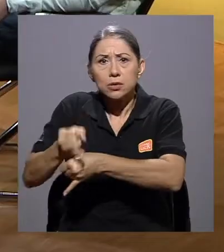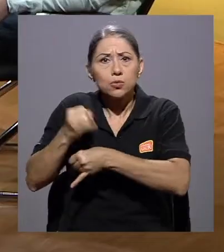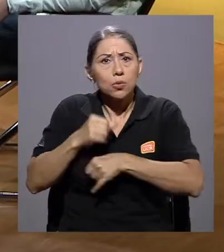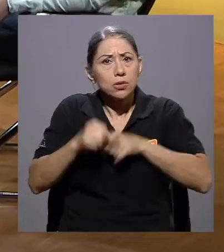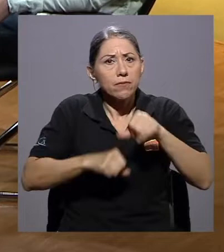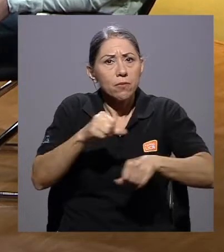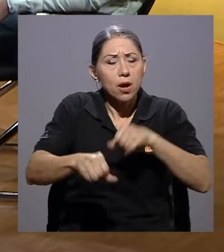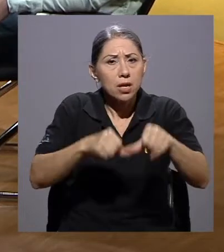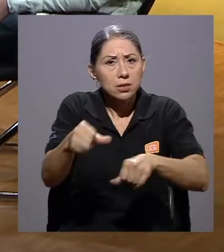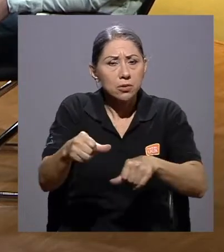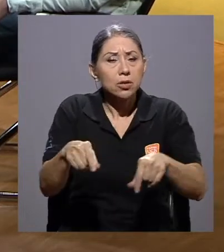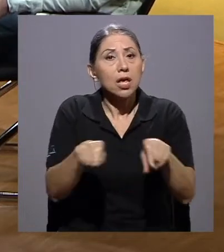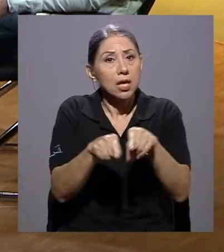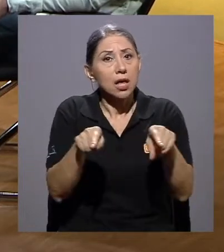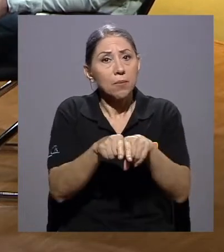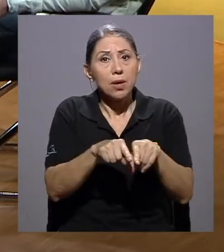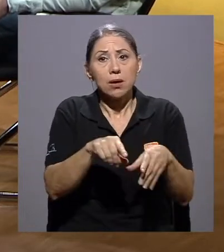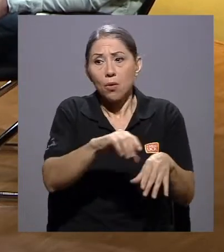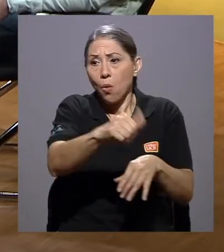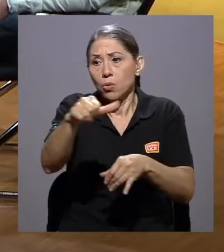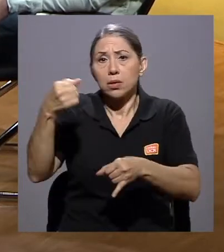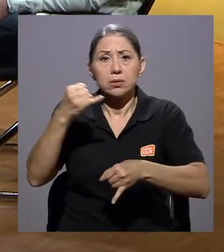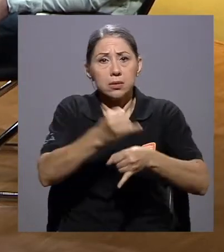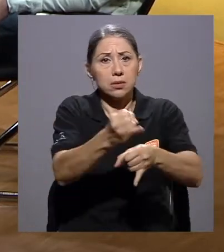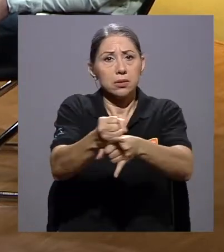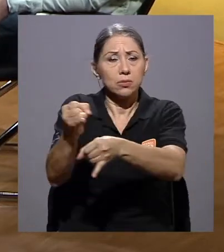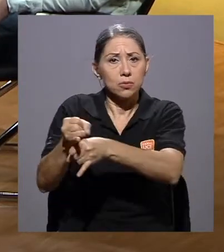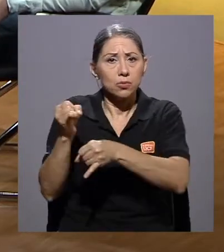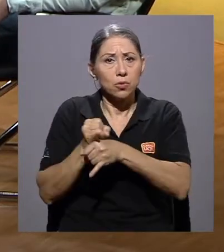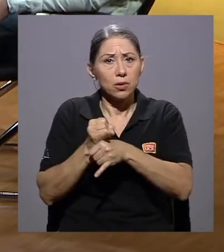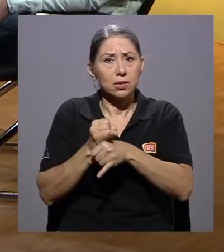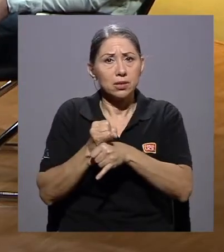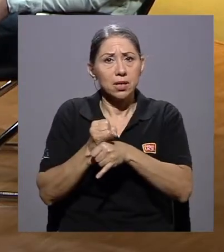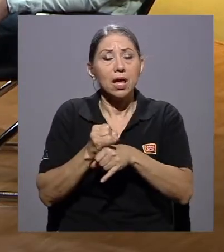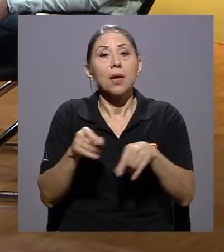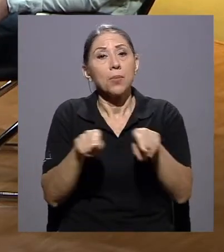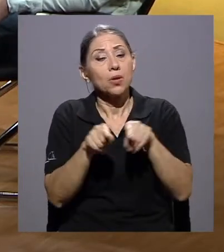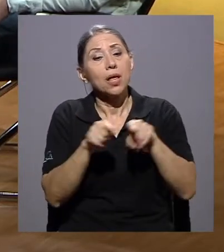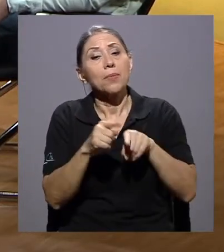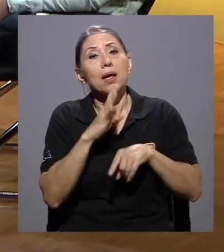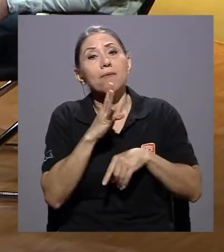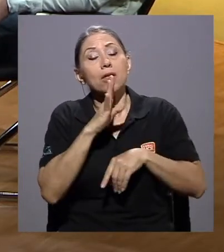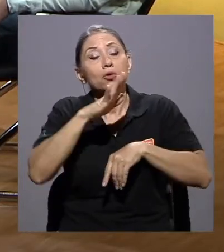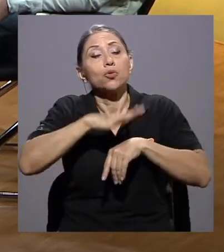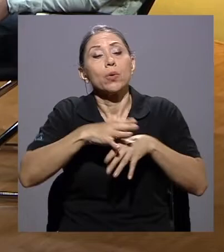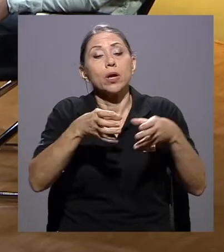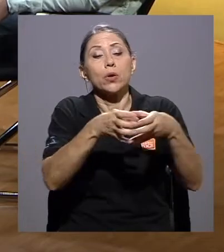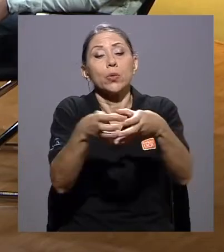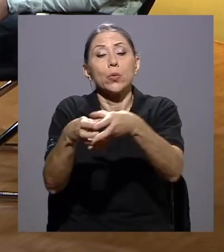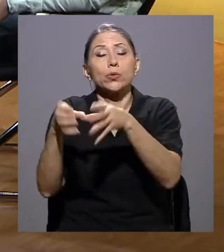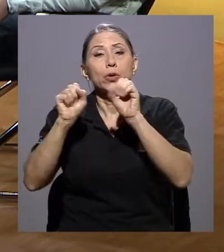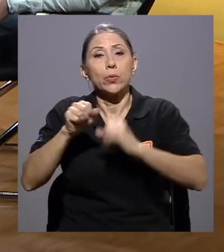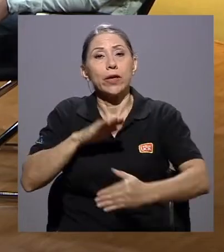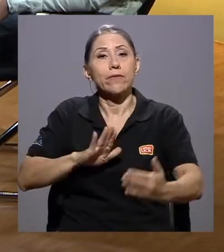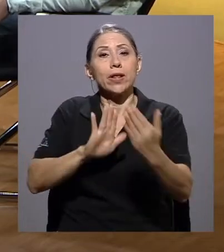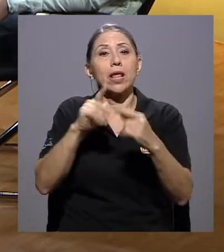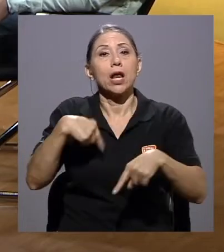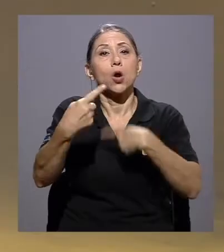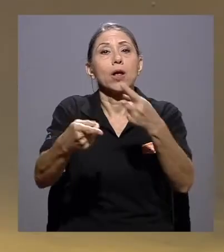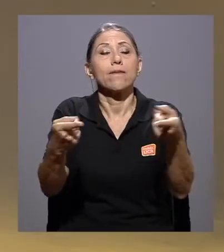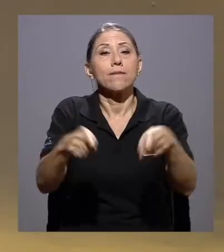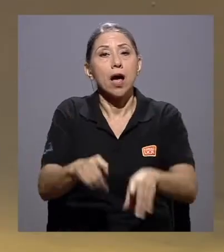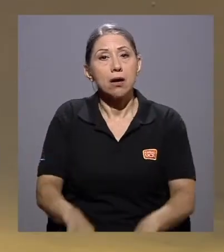y lo que podría sostener económicamente también, que existan sectores que puedan hacer frente a lo que viene. Vamos a